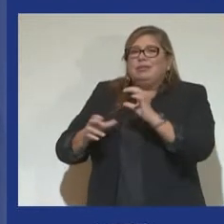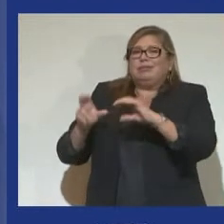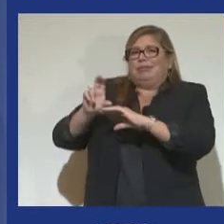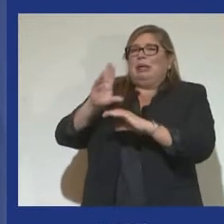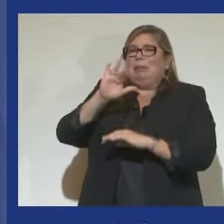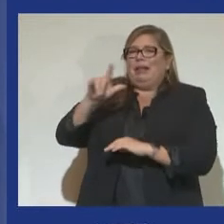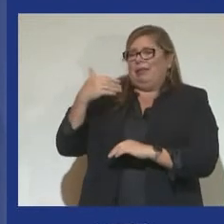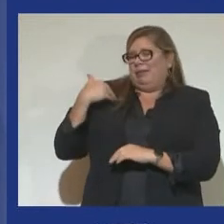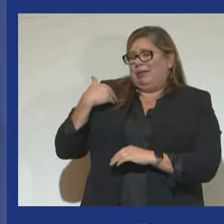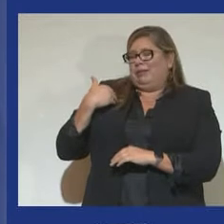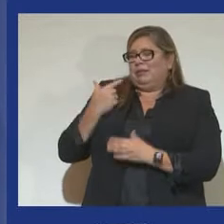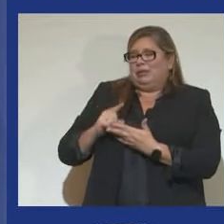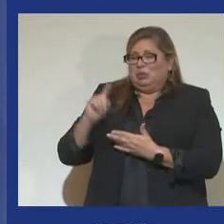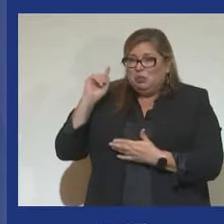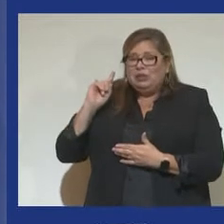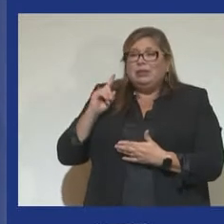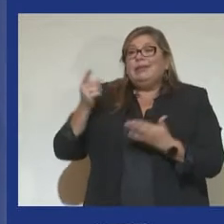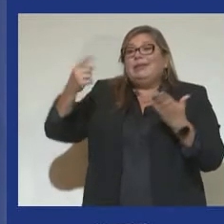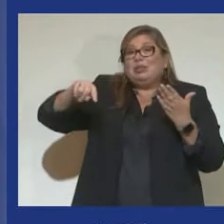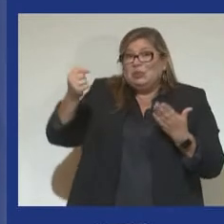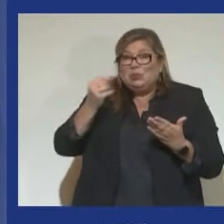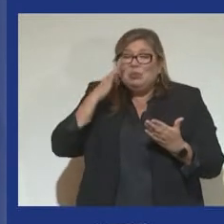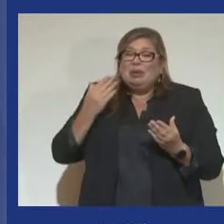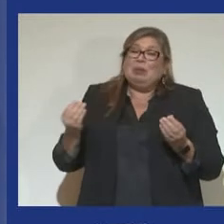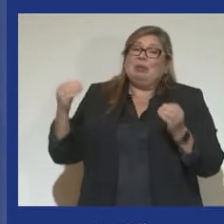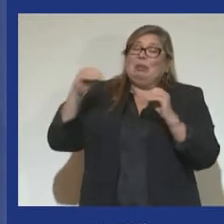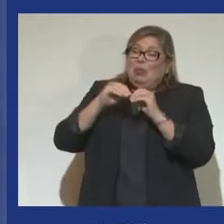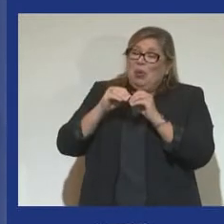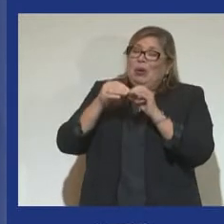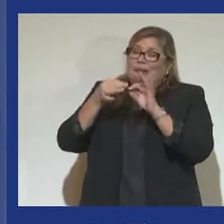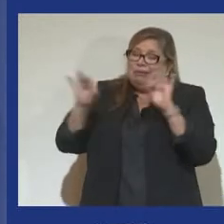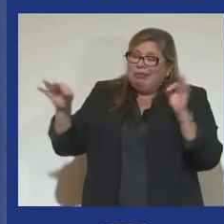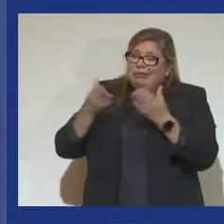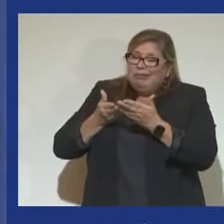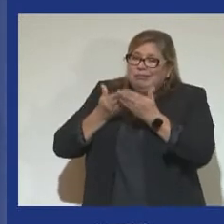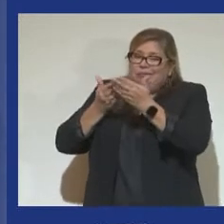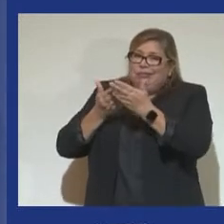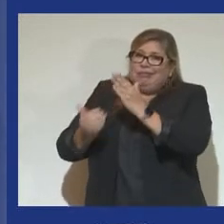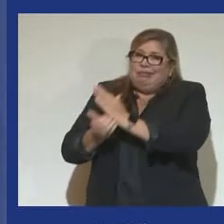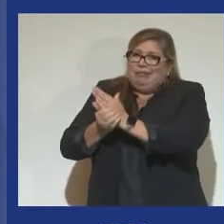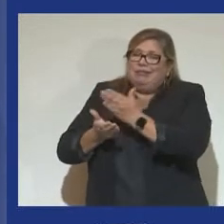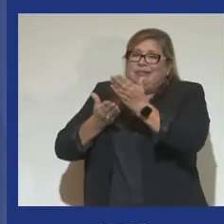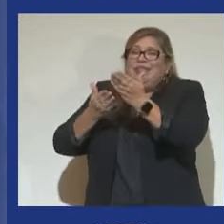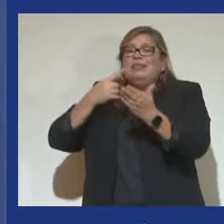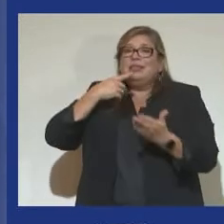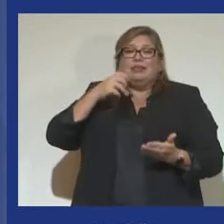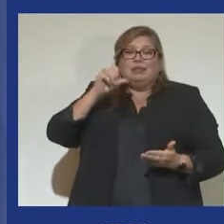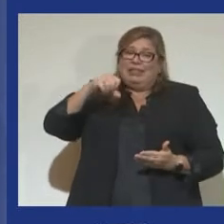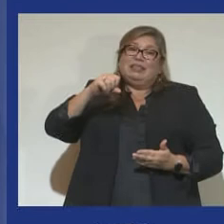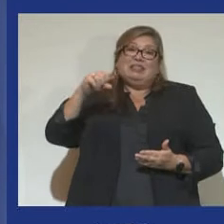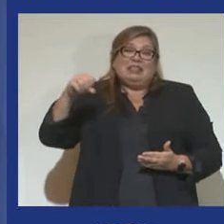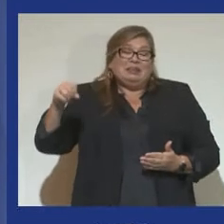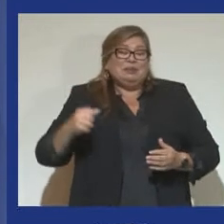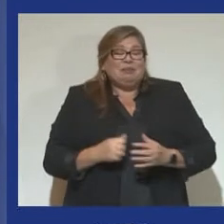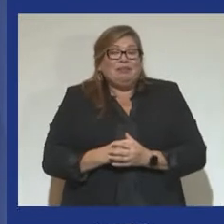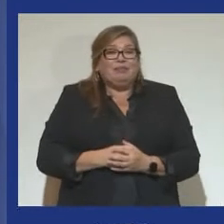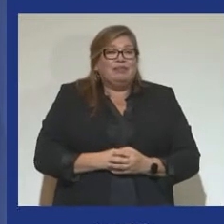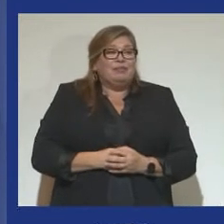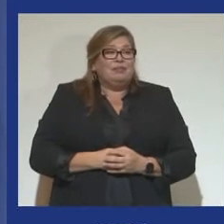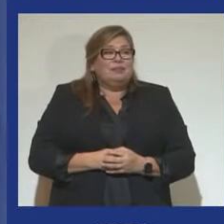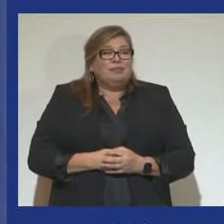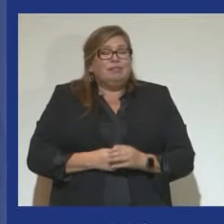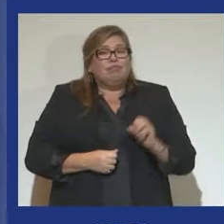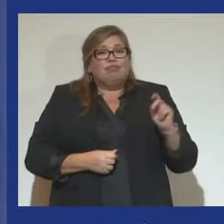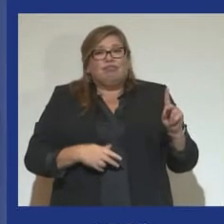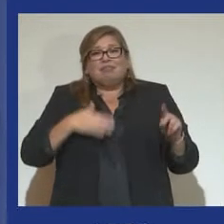publicamos el lenguaje de la propuesta ayer presentamos más descripciones la semana que viene también así que las